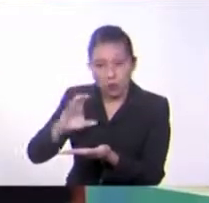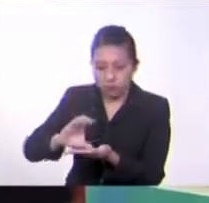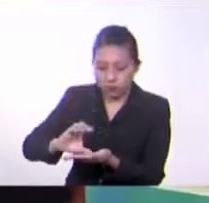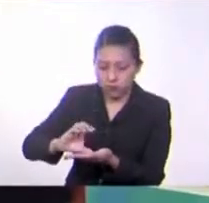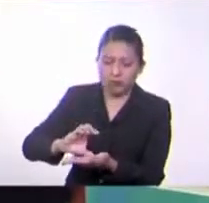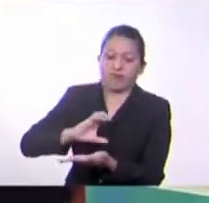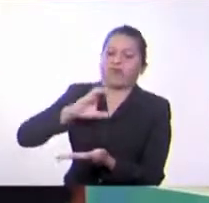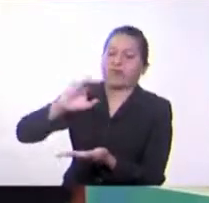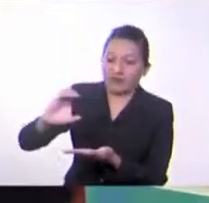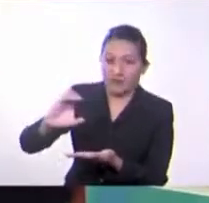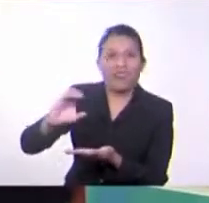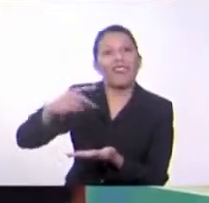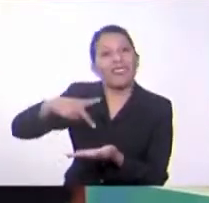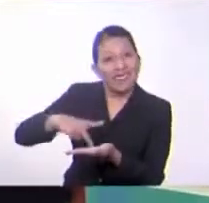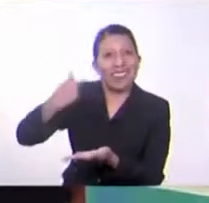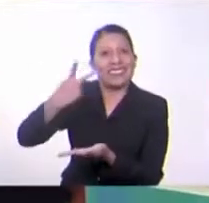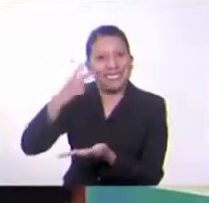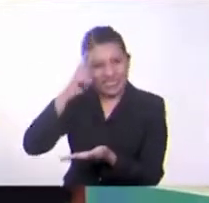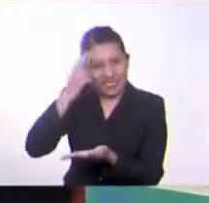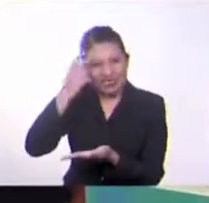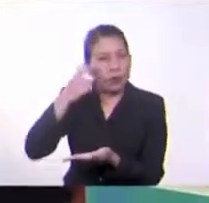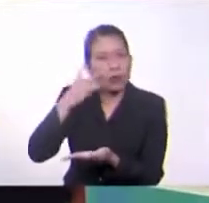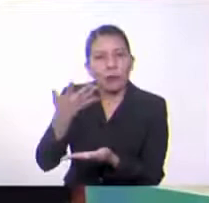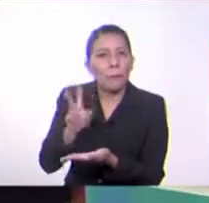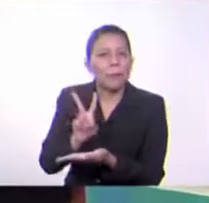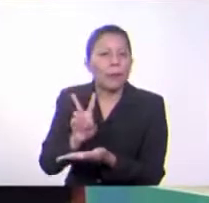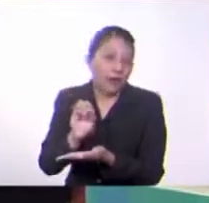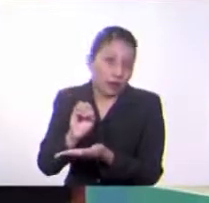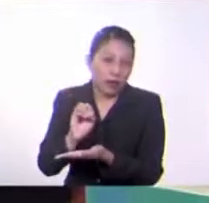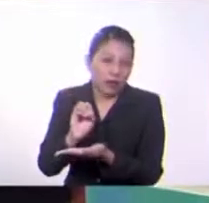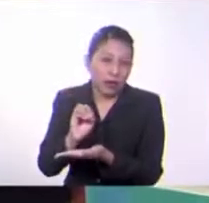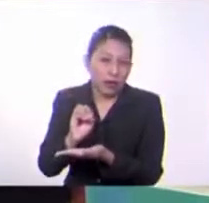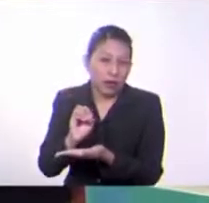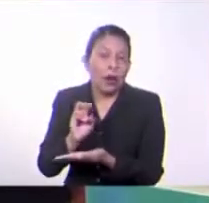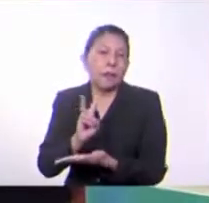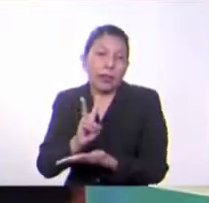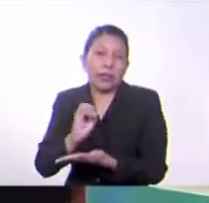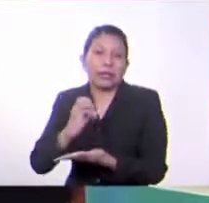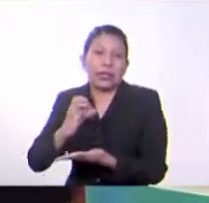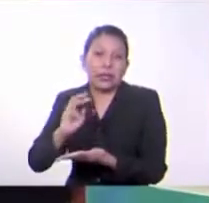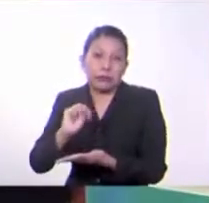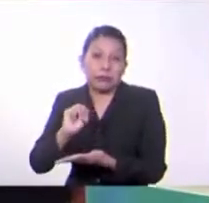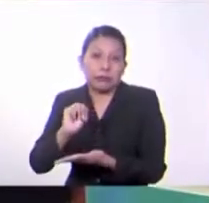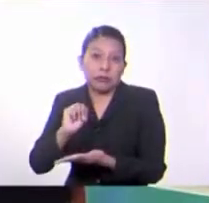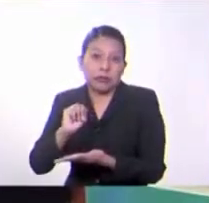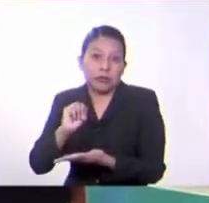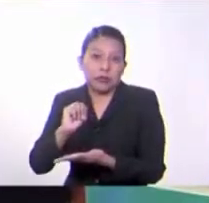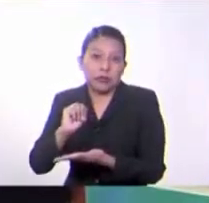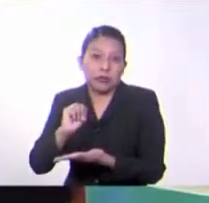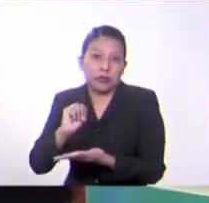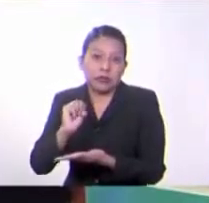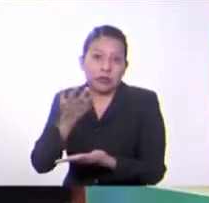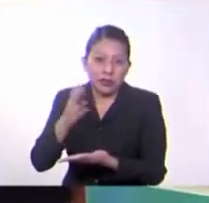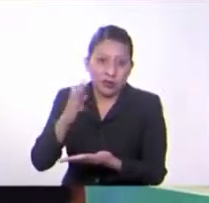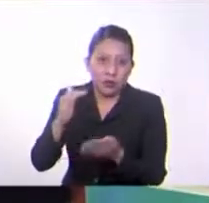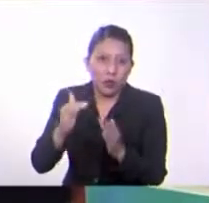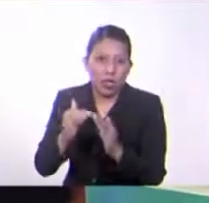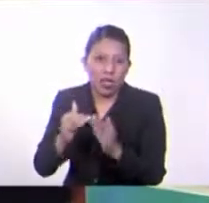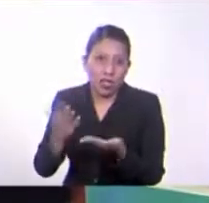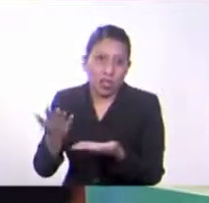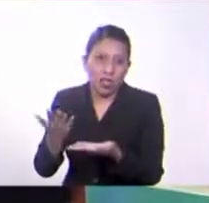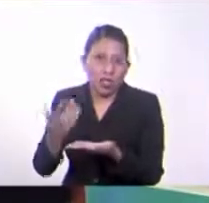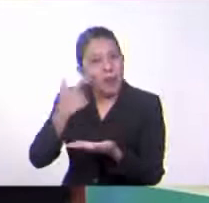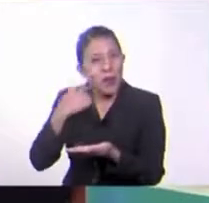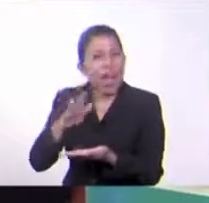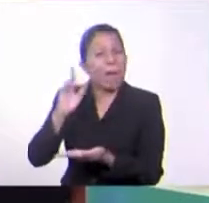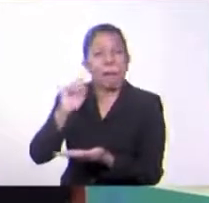los 20 centímetros. ¿20? ¿Por qué? Porque es... Porque hago lo mismo que aquí y entonces duplico y